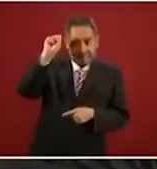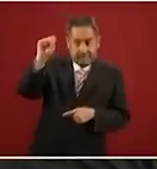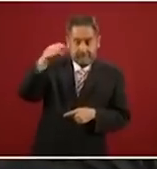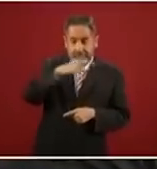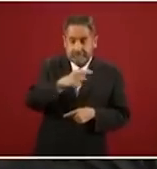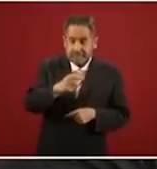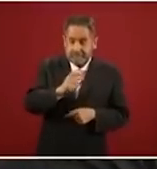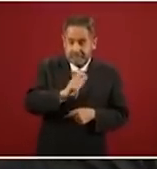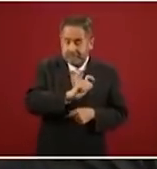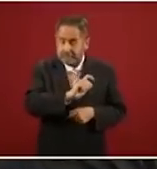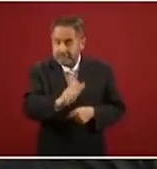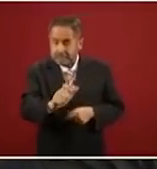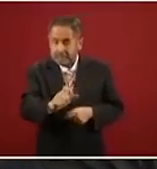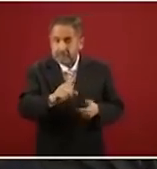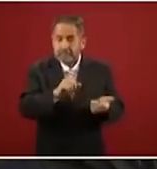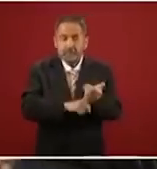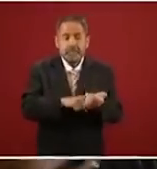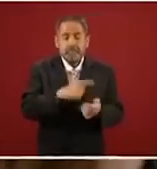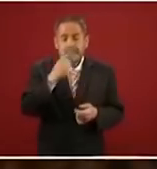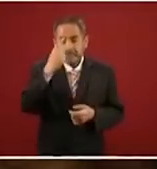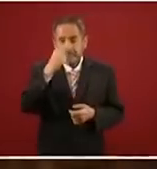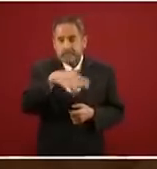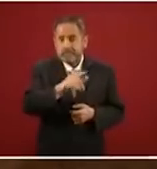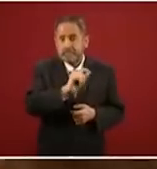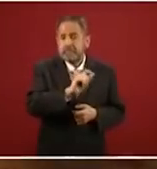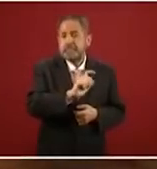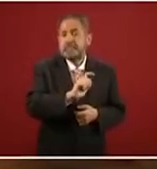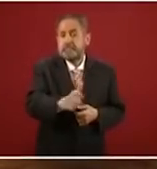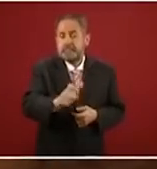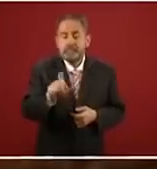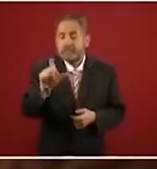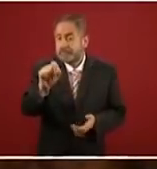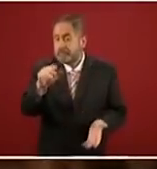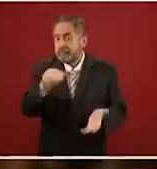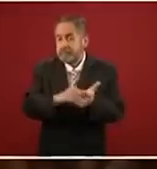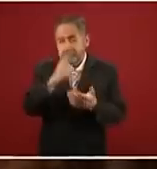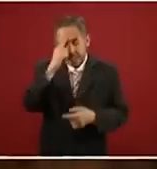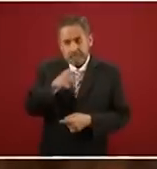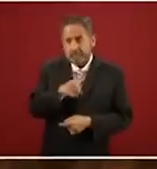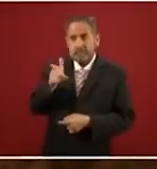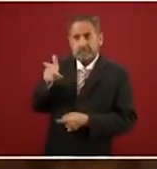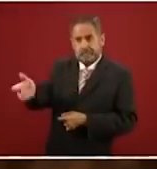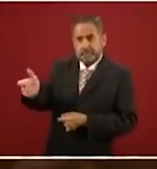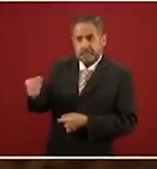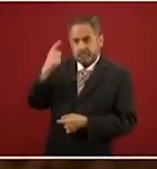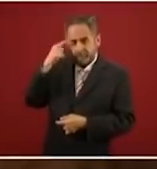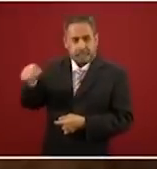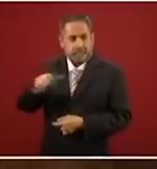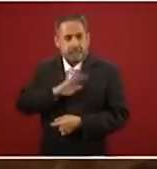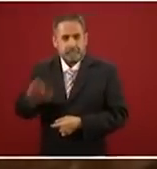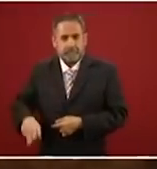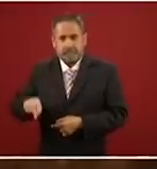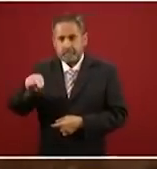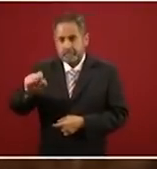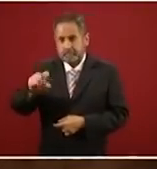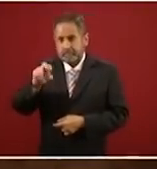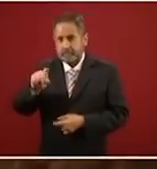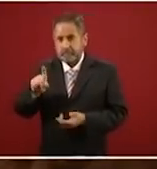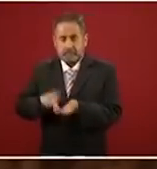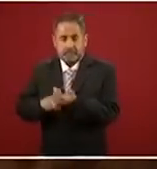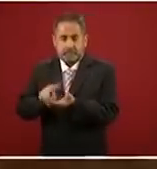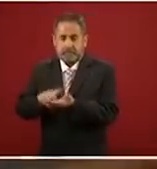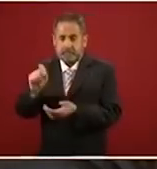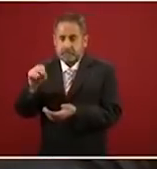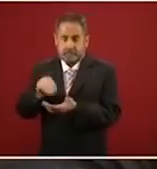el pago le estaba buscando a alguien y le iban a pagar 20 mil pesos para matar a fred navarra si no vale una vida 20 mil pesos